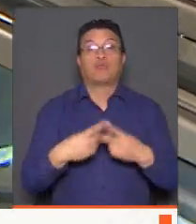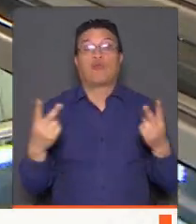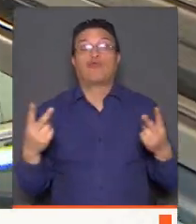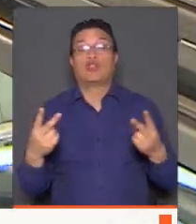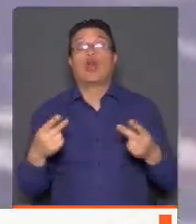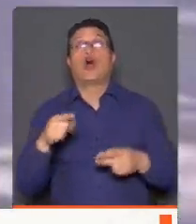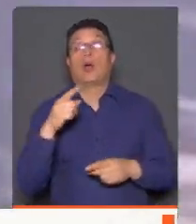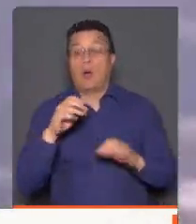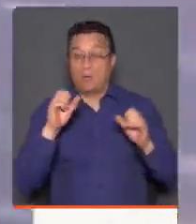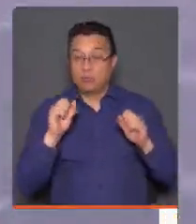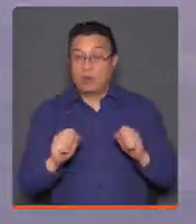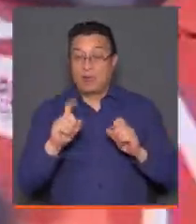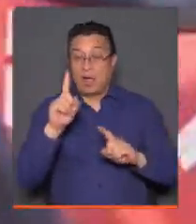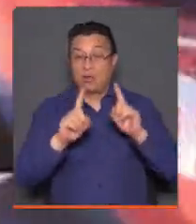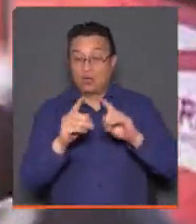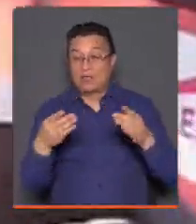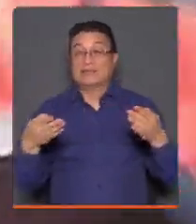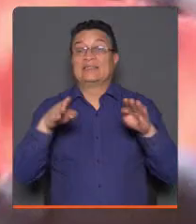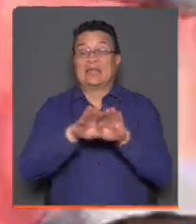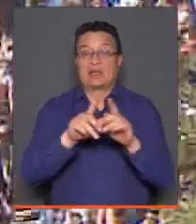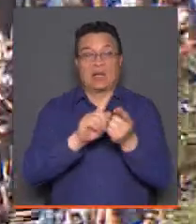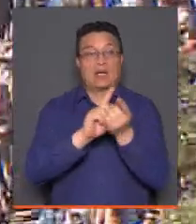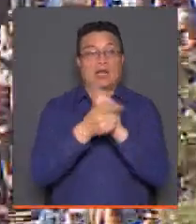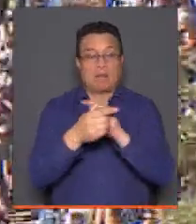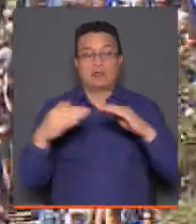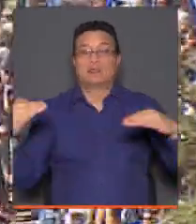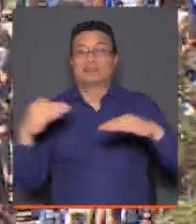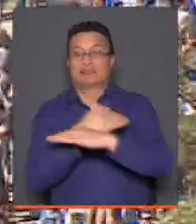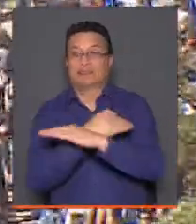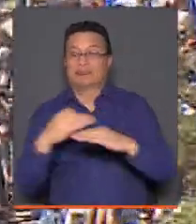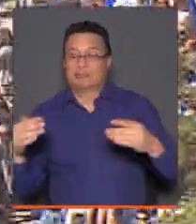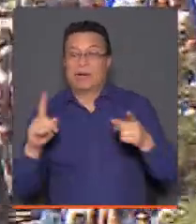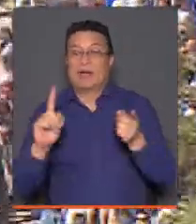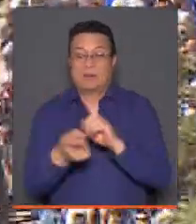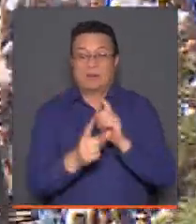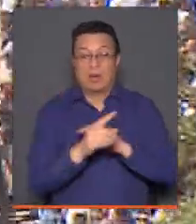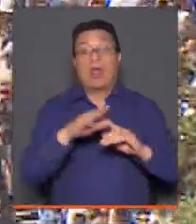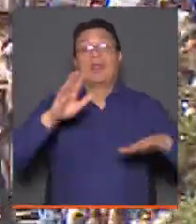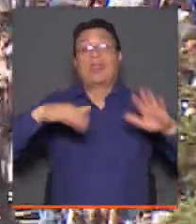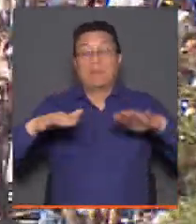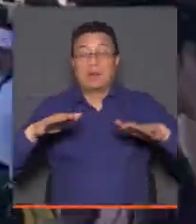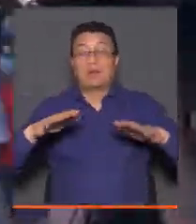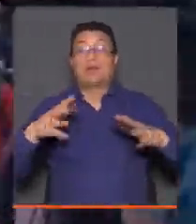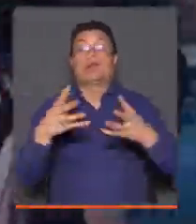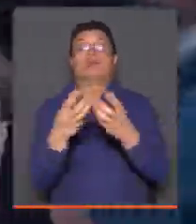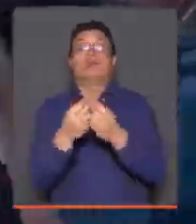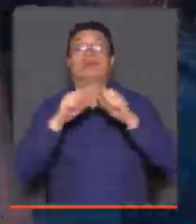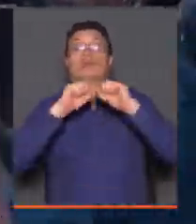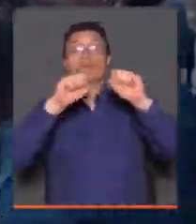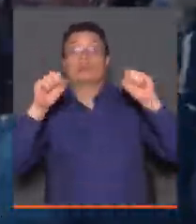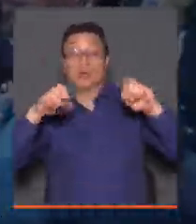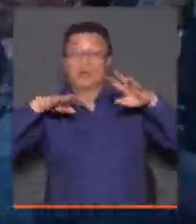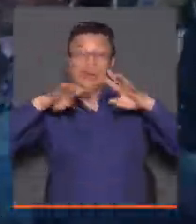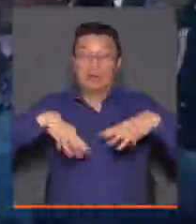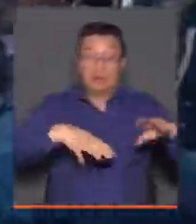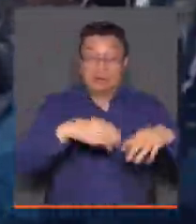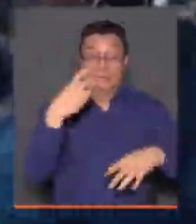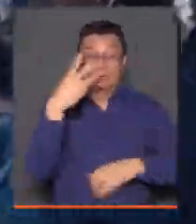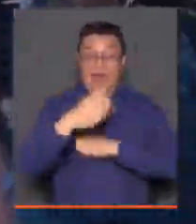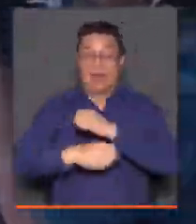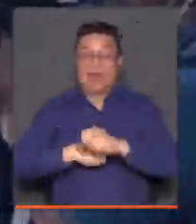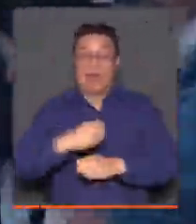darse eventuales cierres y cambios de recorrido. Todo dependerá de la tercera jornada de conmemoración del estallido social.